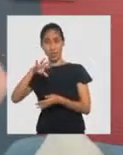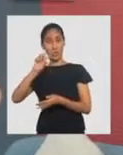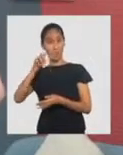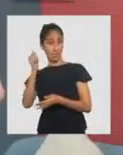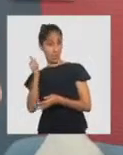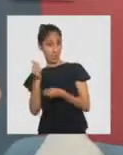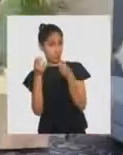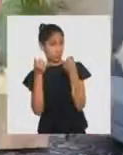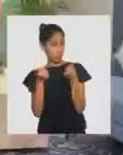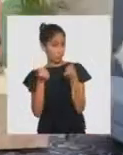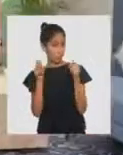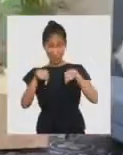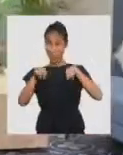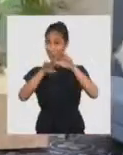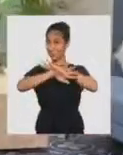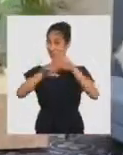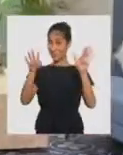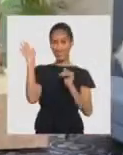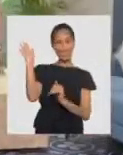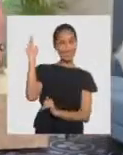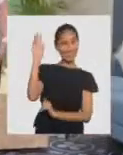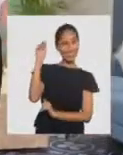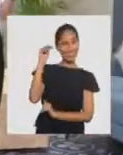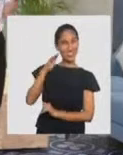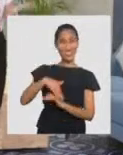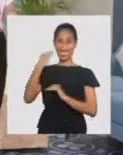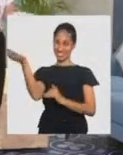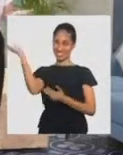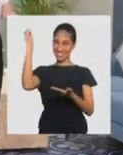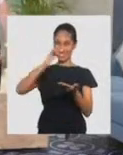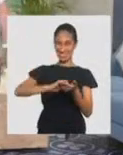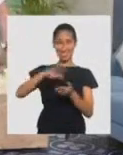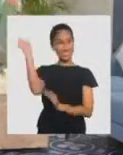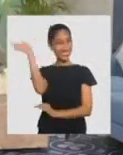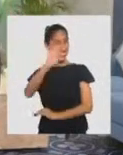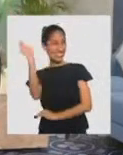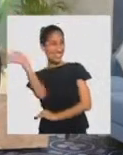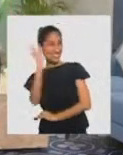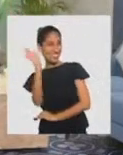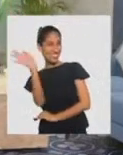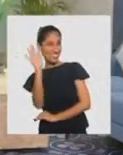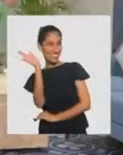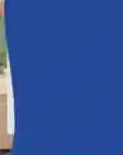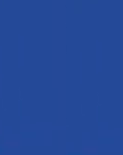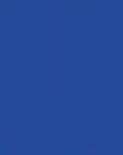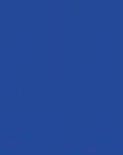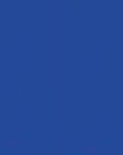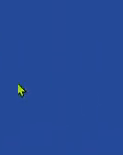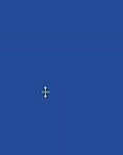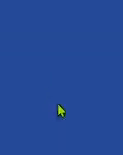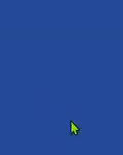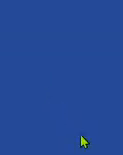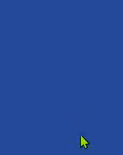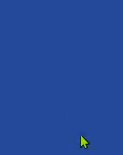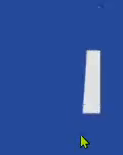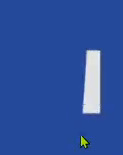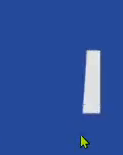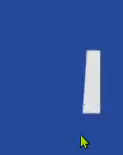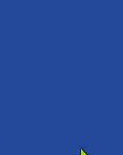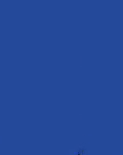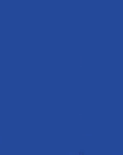programa? Y con esto nos despedimos. ¡Hasta el siguiente programa! ¡Chao, promo!